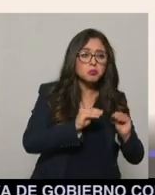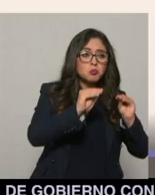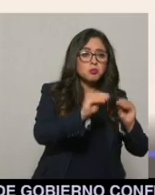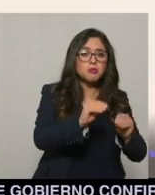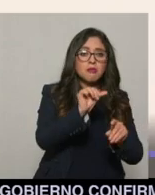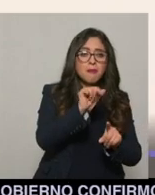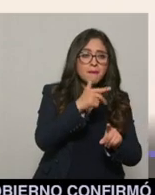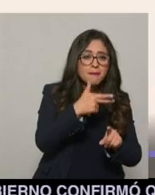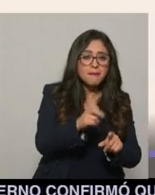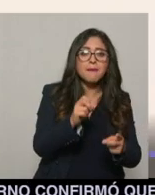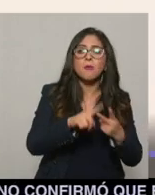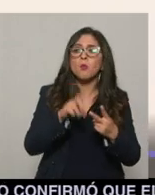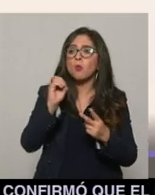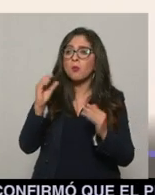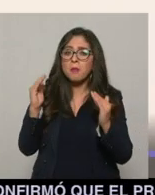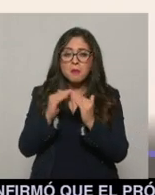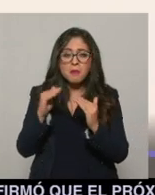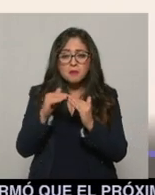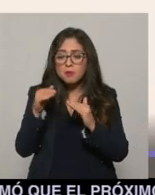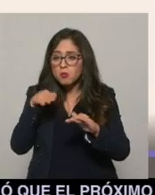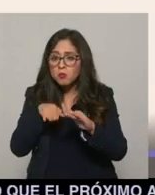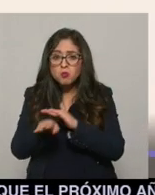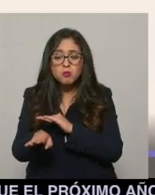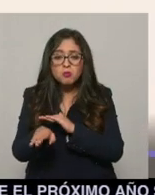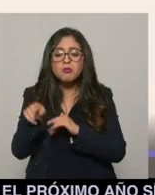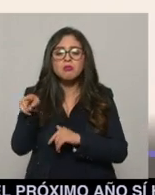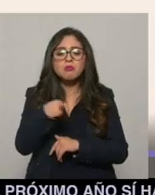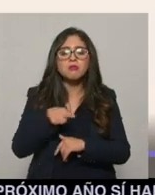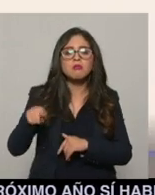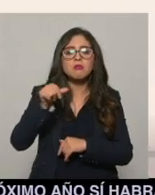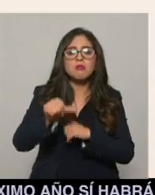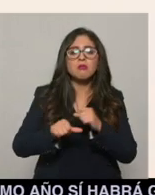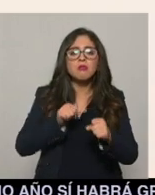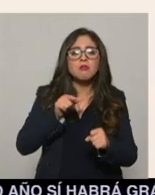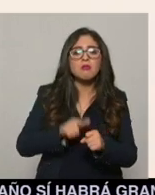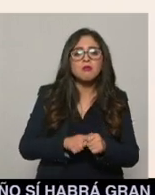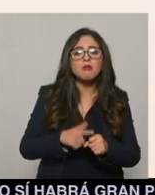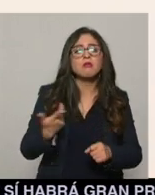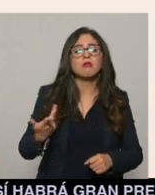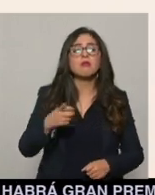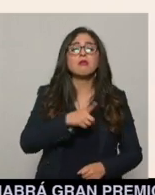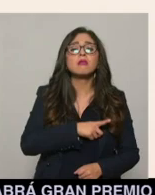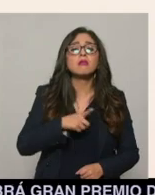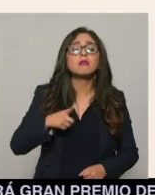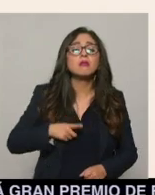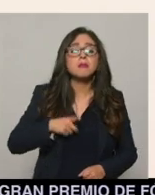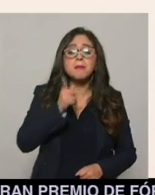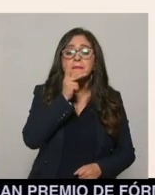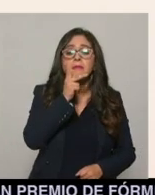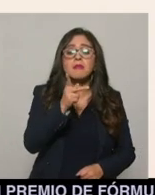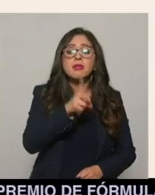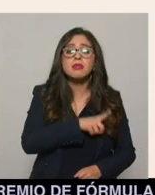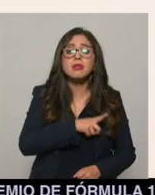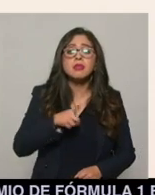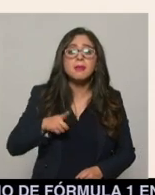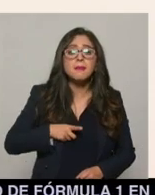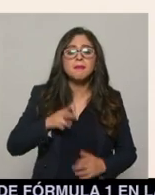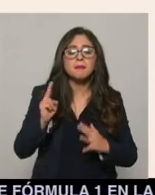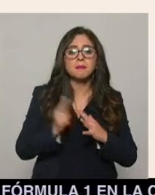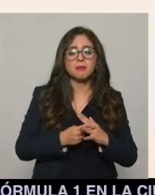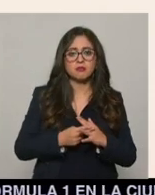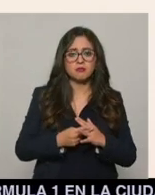alguna casa de reposo, por llamarlo de alguna manera, estos animales deben, esa es la palabra que utiliza, deben ser